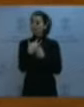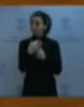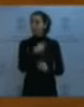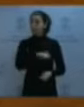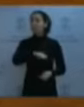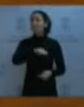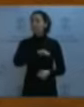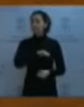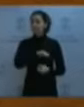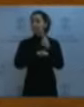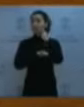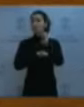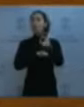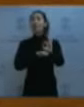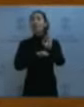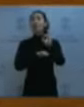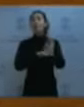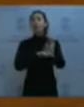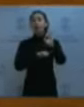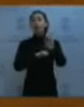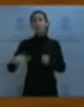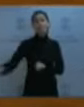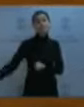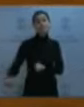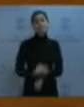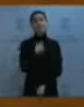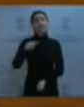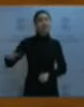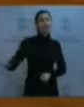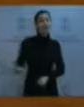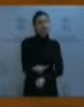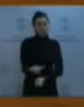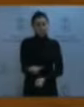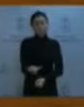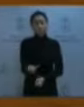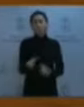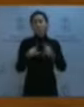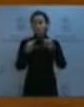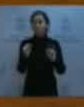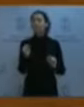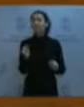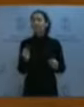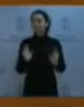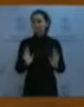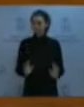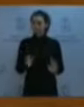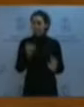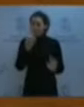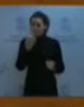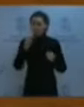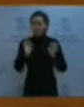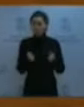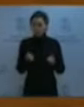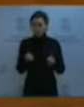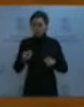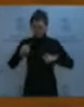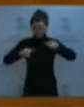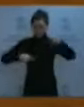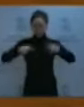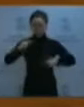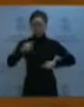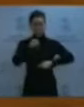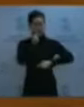muy arriesgado pensar en eso y tiene el problema de que si después no cuadran bien las cuentas de los